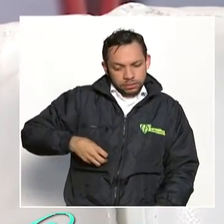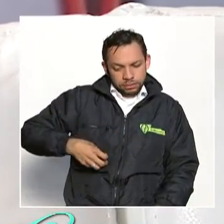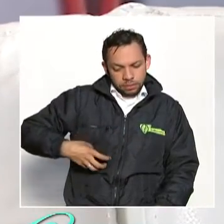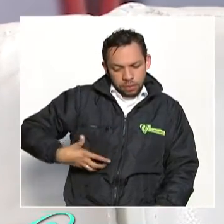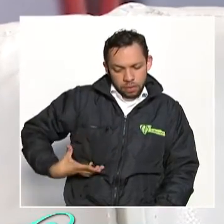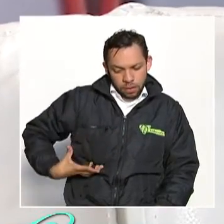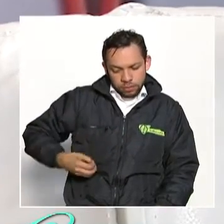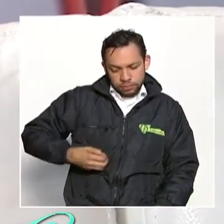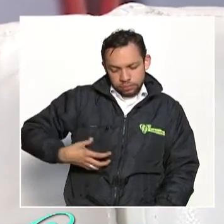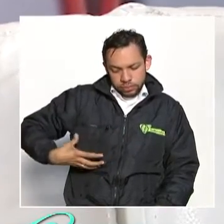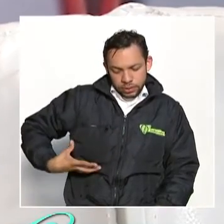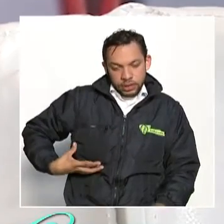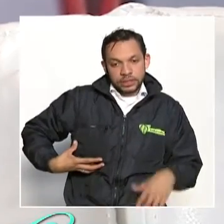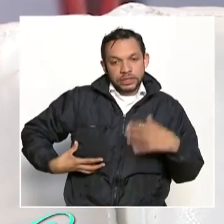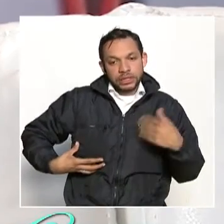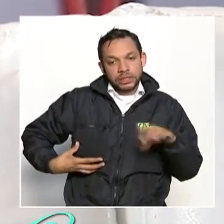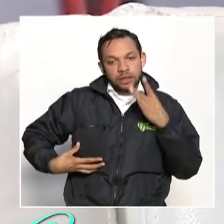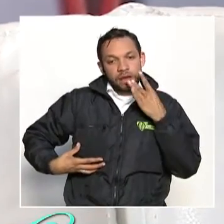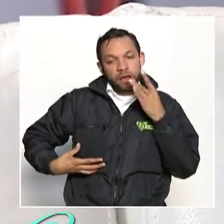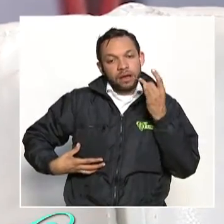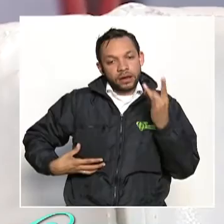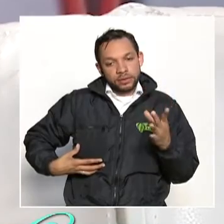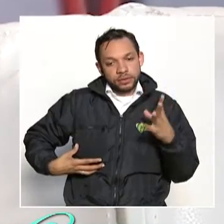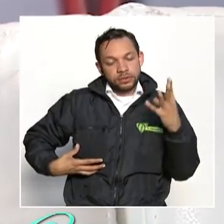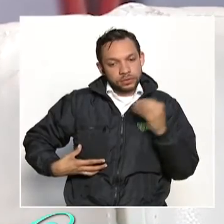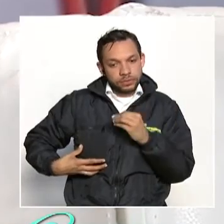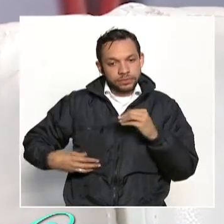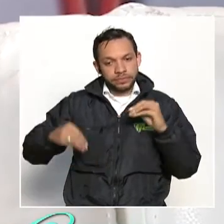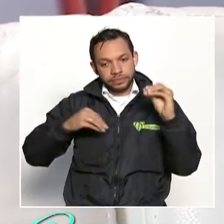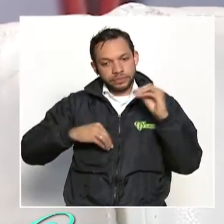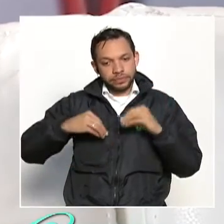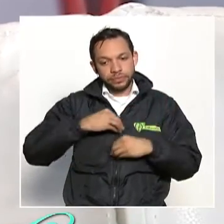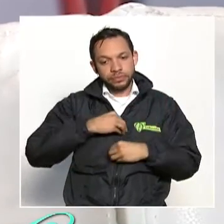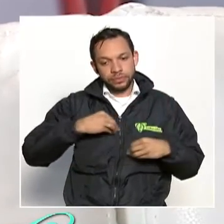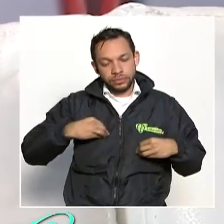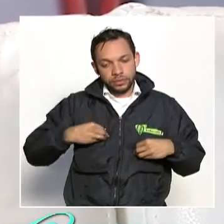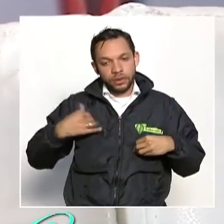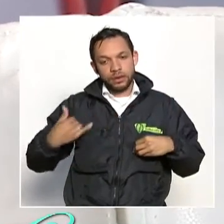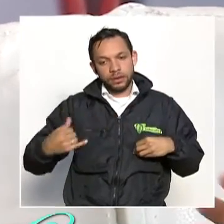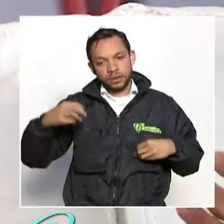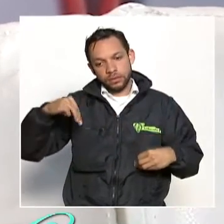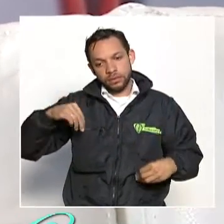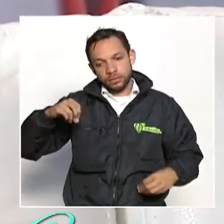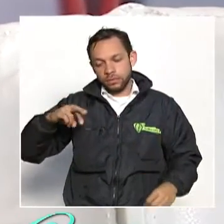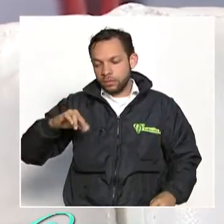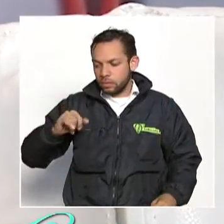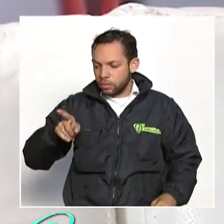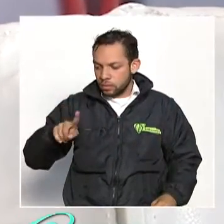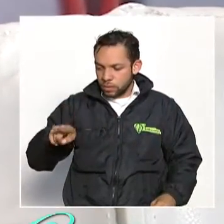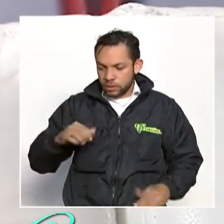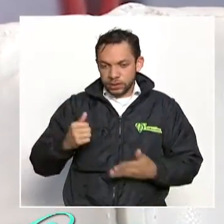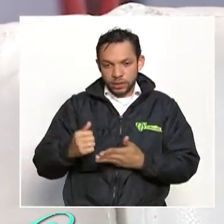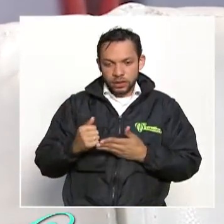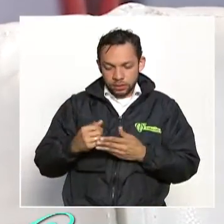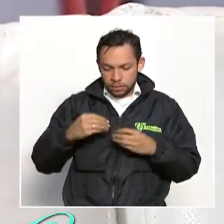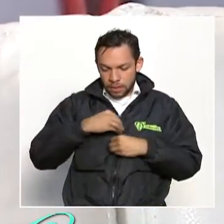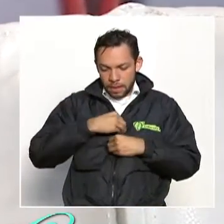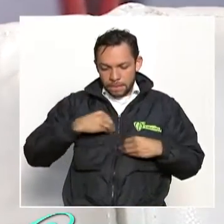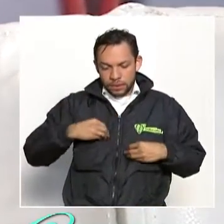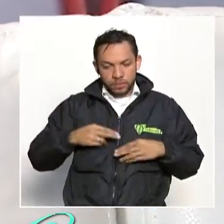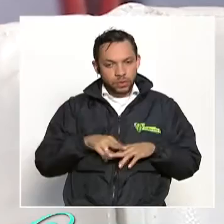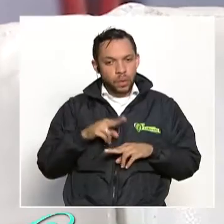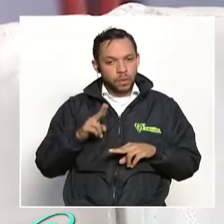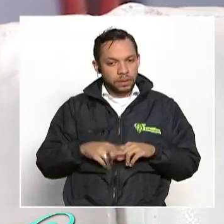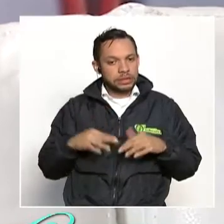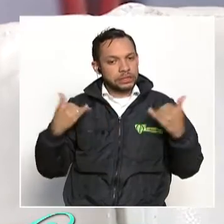altísima, y fue precisamente ahí cuando incluí este tratamiento del Dr. Moritz, y a mí con eso se me normalizó, y prácticamente con